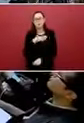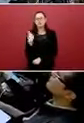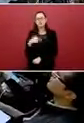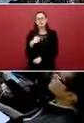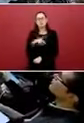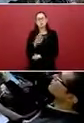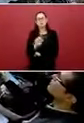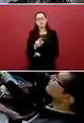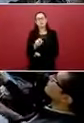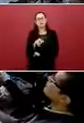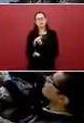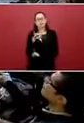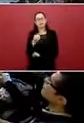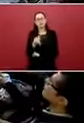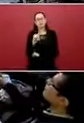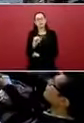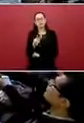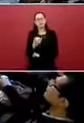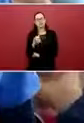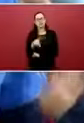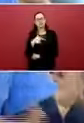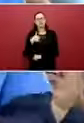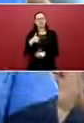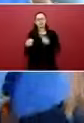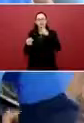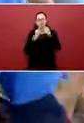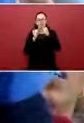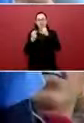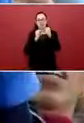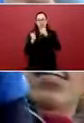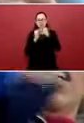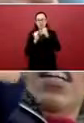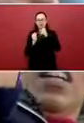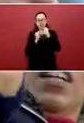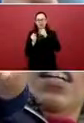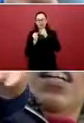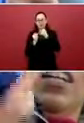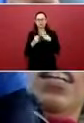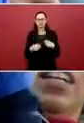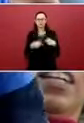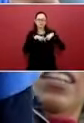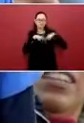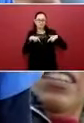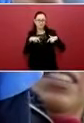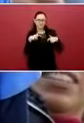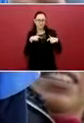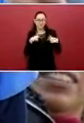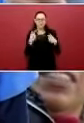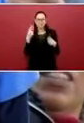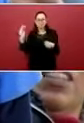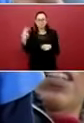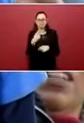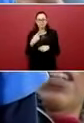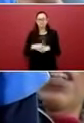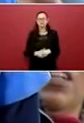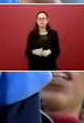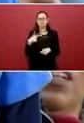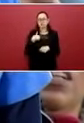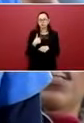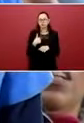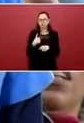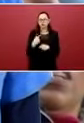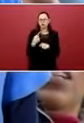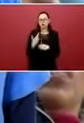Fernando Daniel de Lucio Villalobos. Soy reportero de Radio Aventureros, como ya se habrá dado cuenta. Y llevo investigando